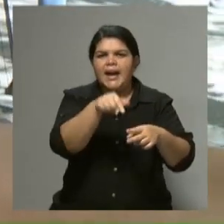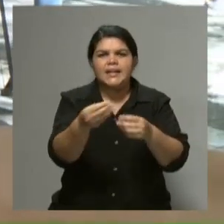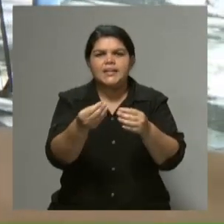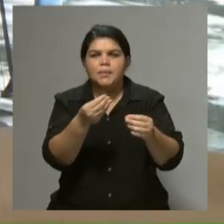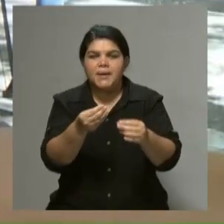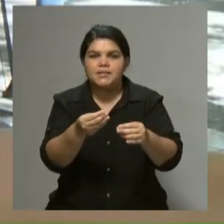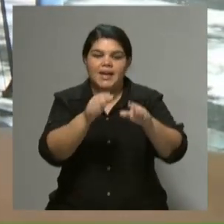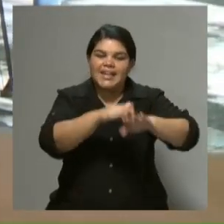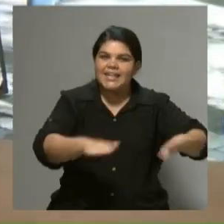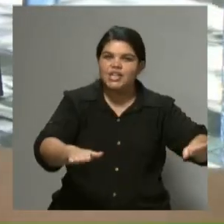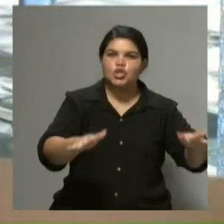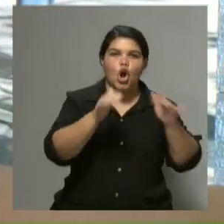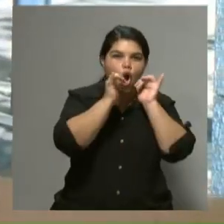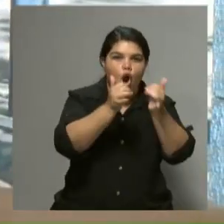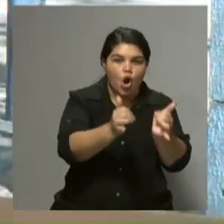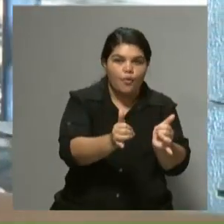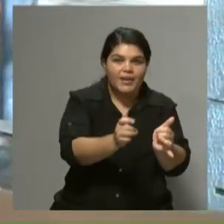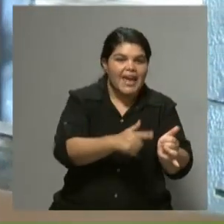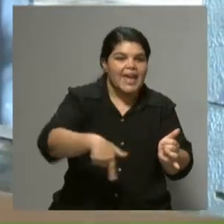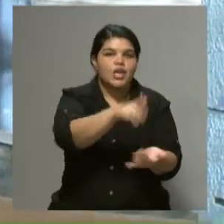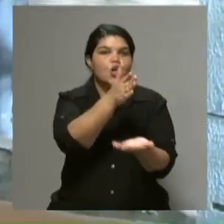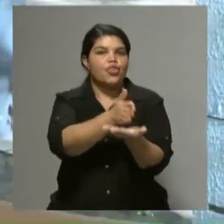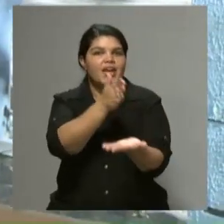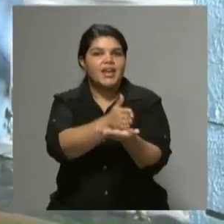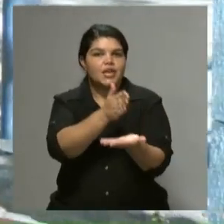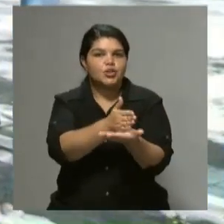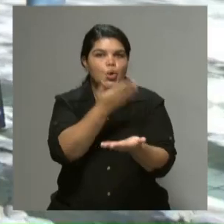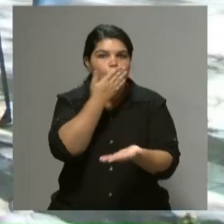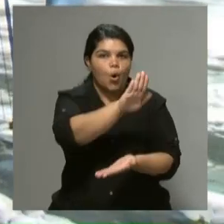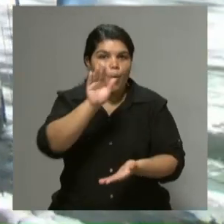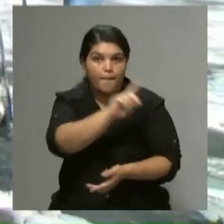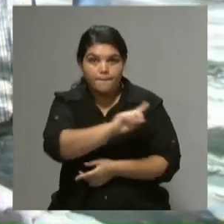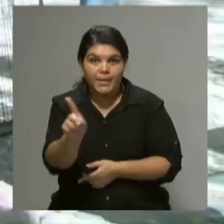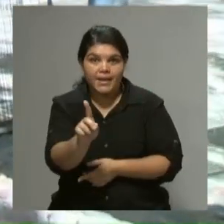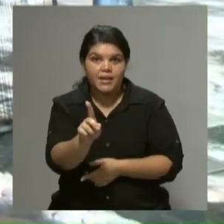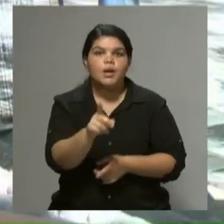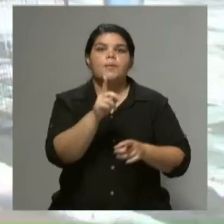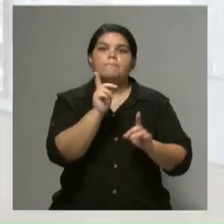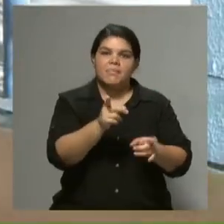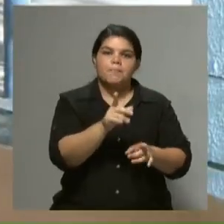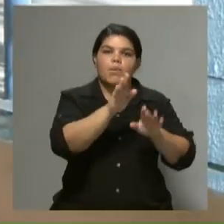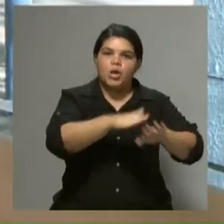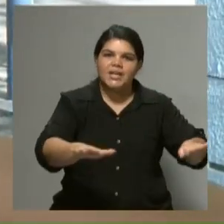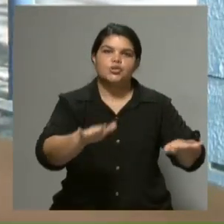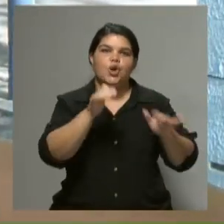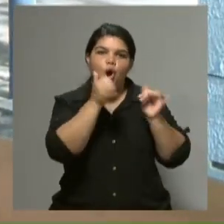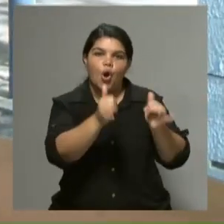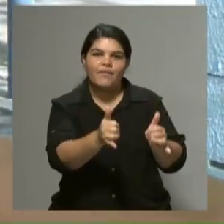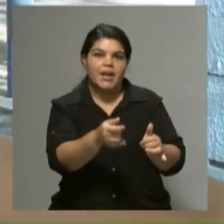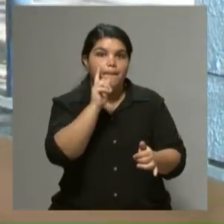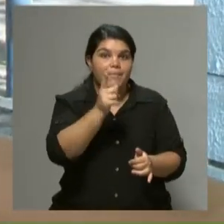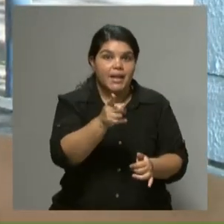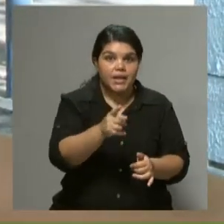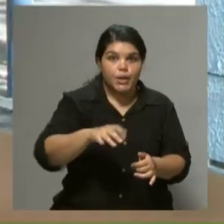niñez y adolescencia, en lo que es vulneración de derechos y riesgo vida de niños y adolescentes. Para lo que es mi profesión,